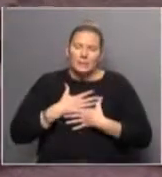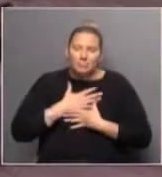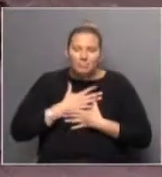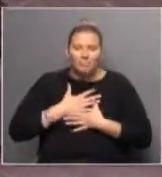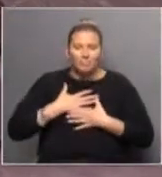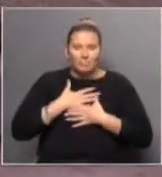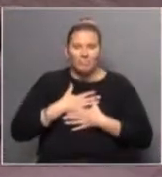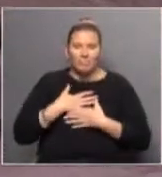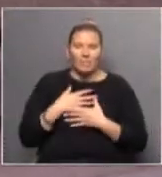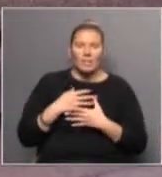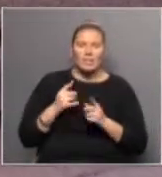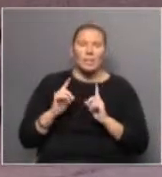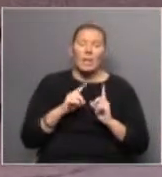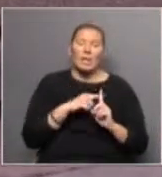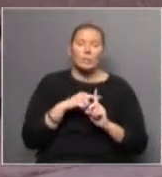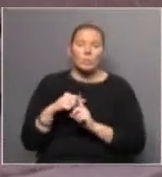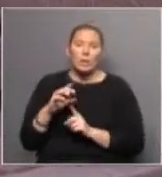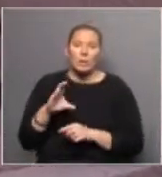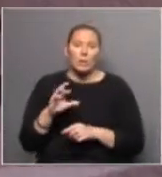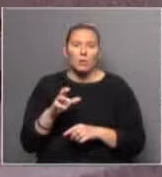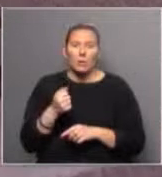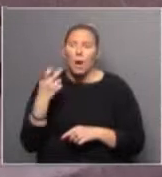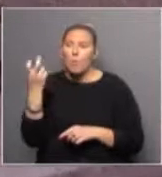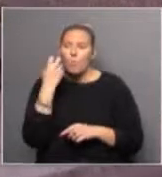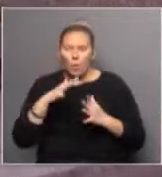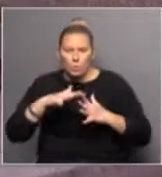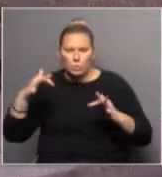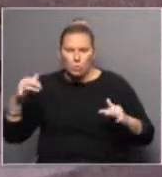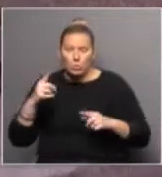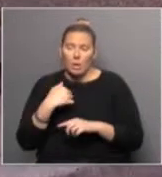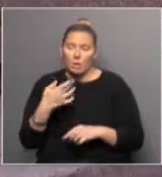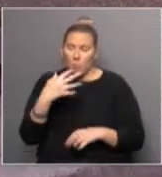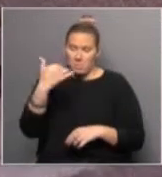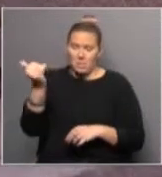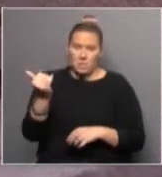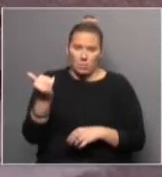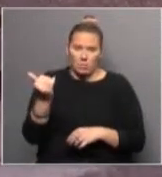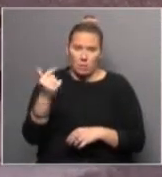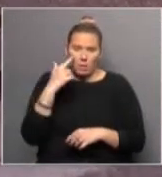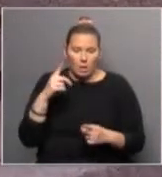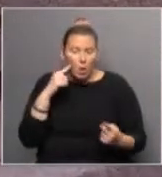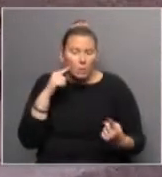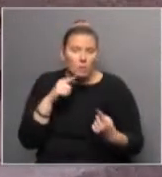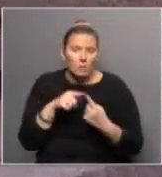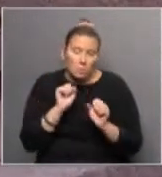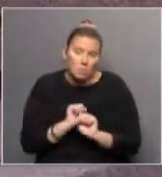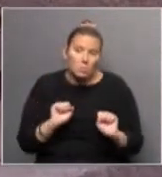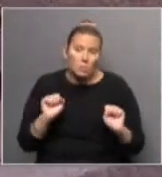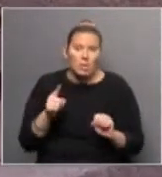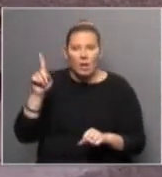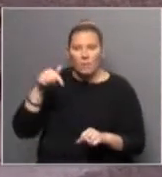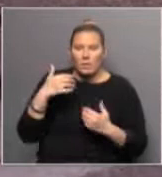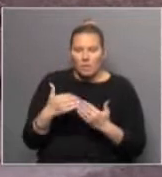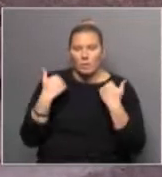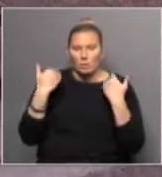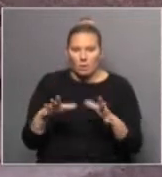últimos tiempos, de La tumba de los cracks. Busco la sombra que ni me nombra, da con la causa, vení que te